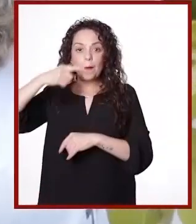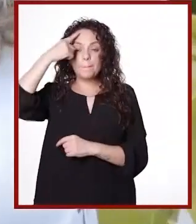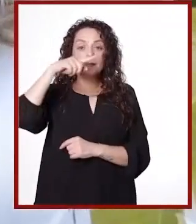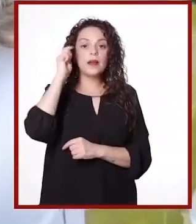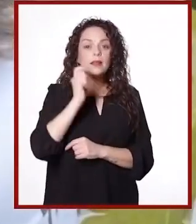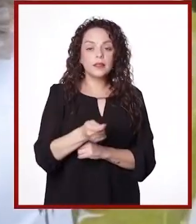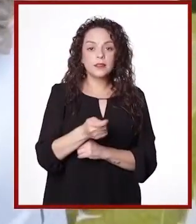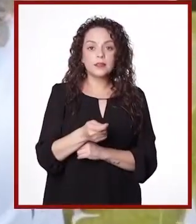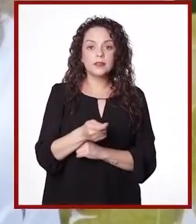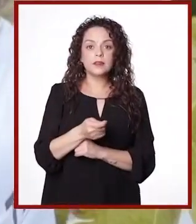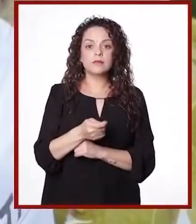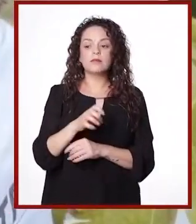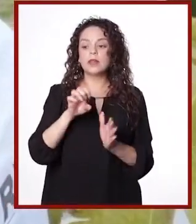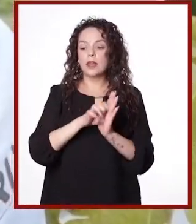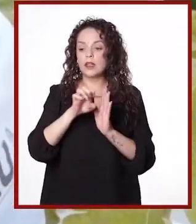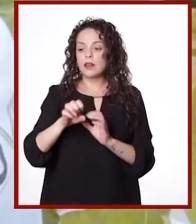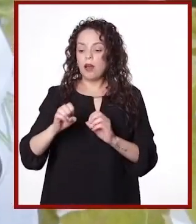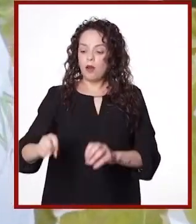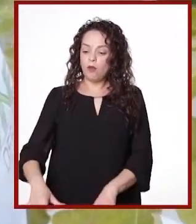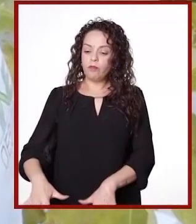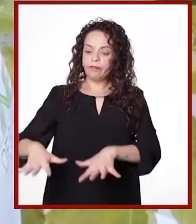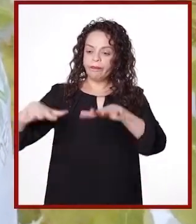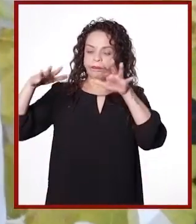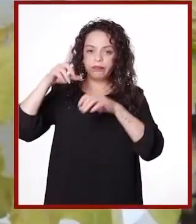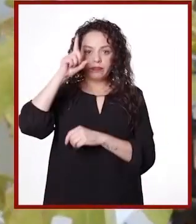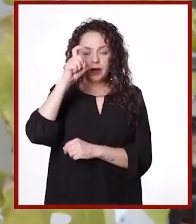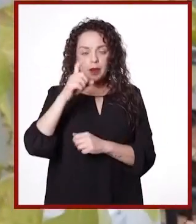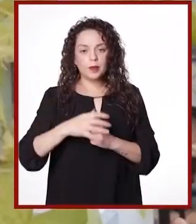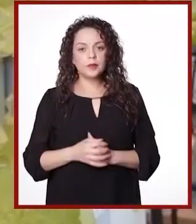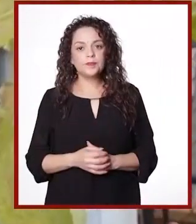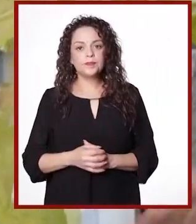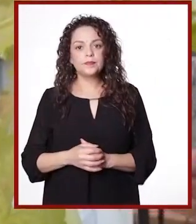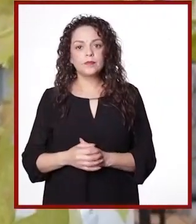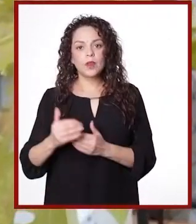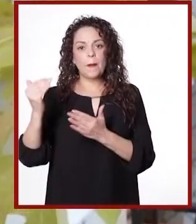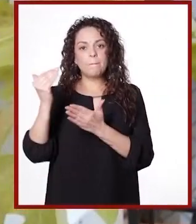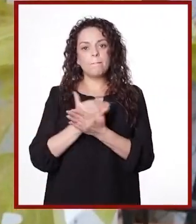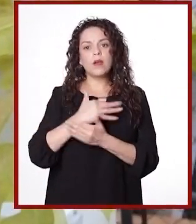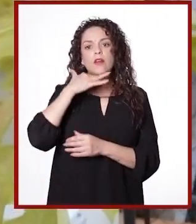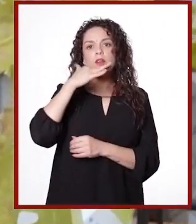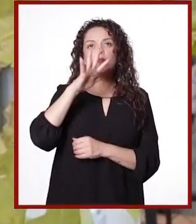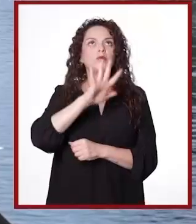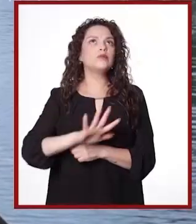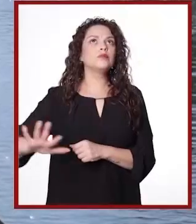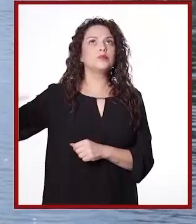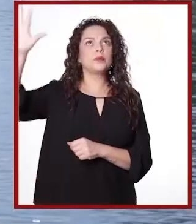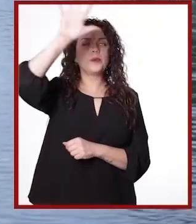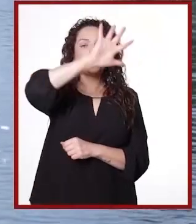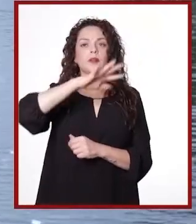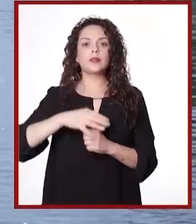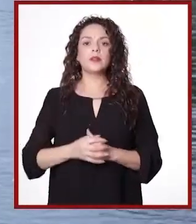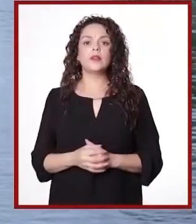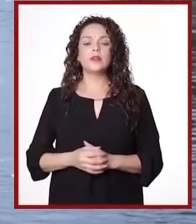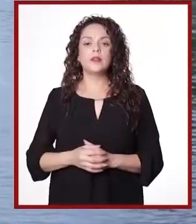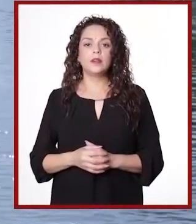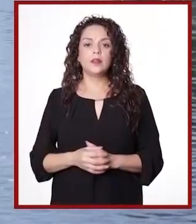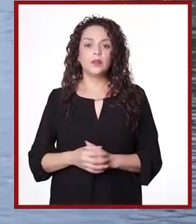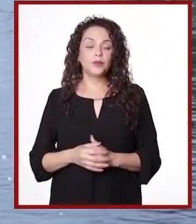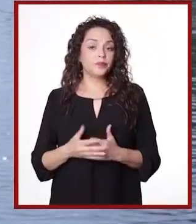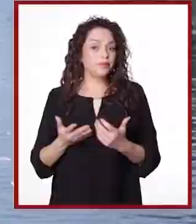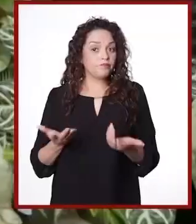de inundación, reducción de contaminación en el aire, cuestiones